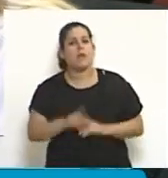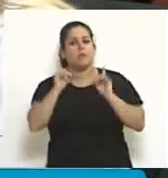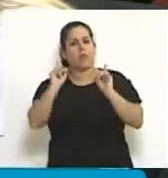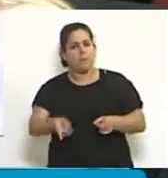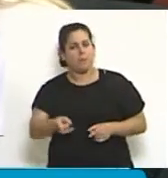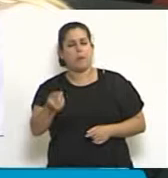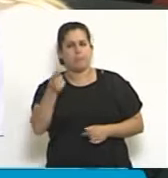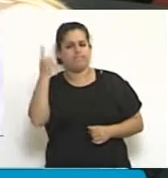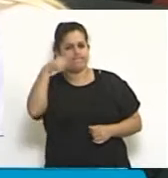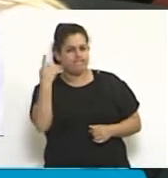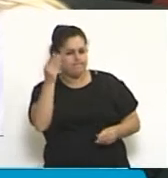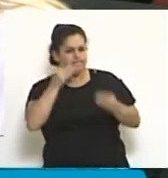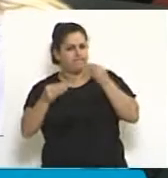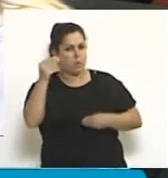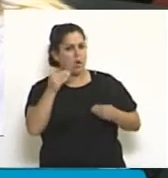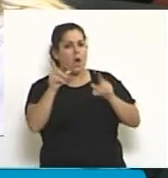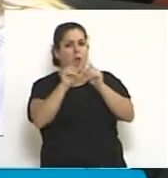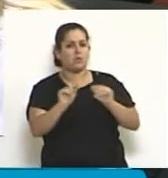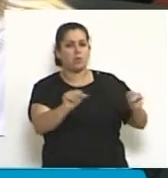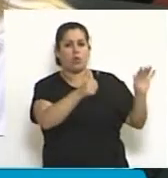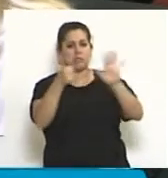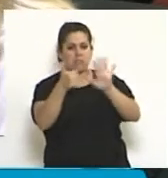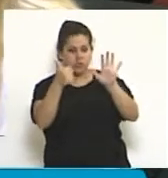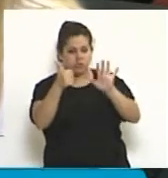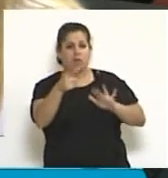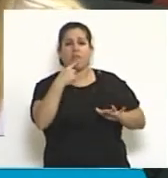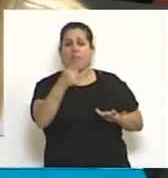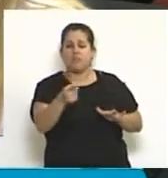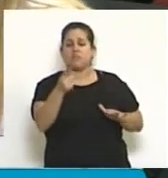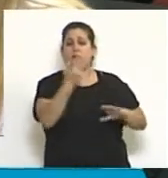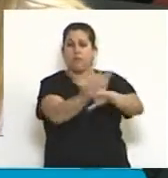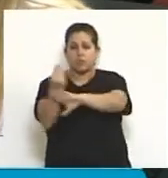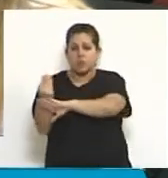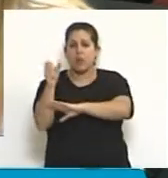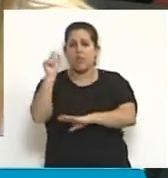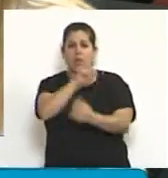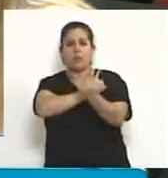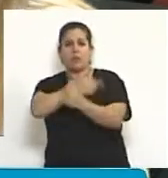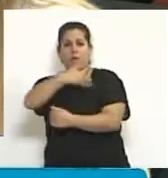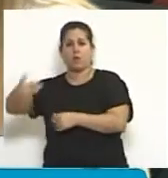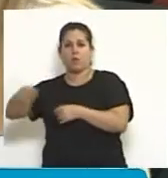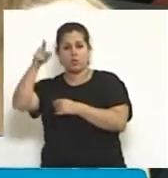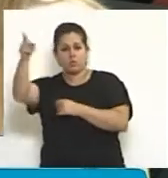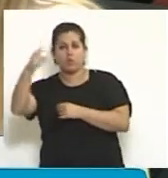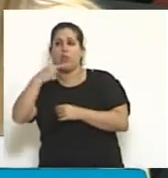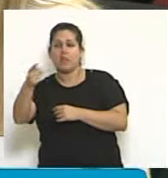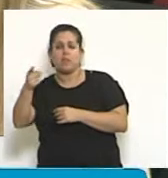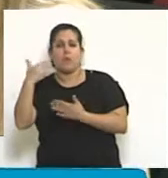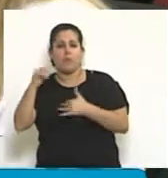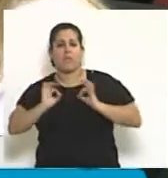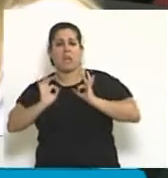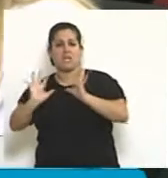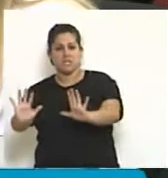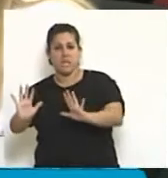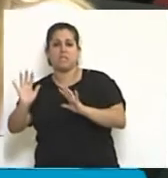También vemos con preocupación la disposición del artículo 6, que permite que funcionarios del Poder Ejecutivo tomen una